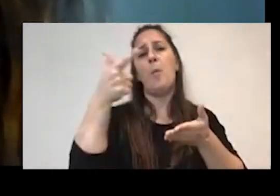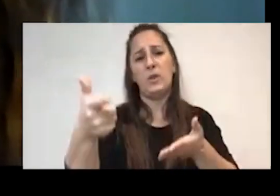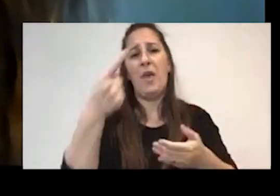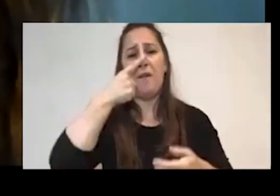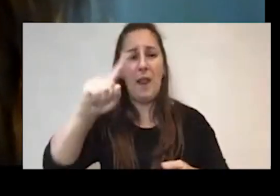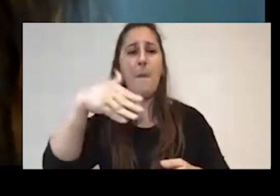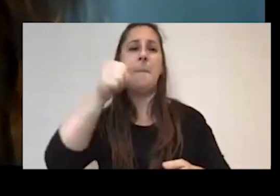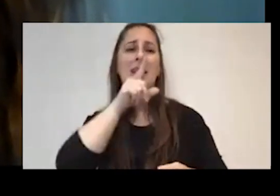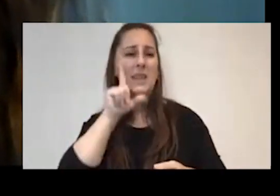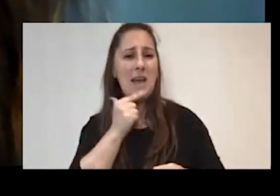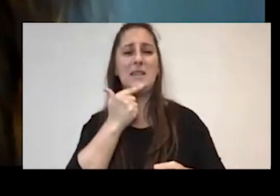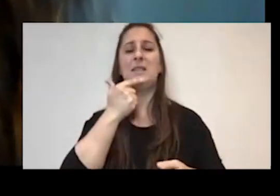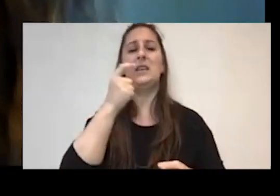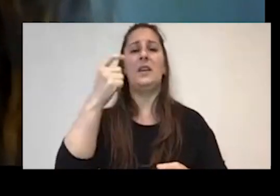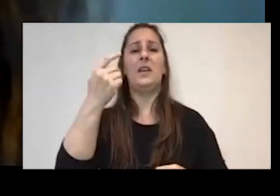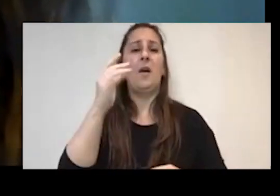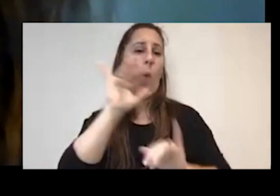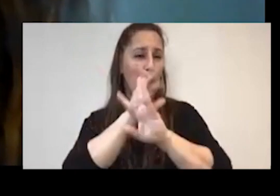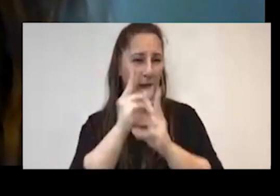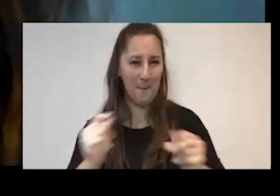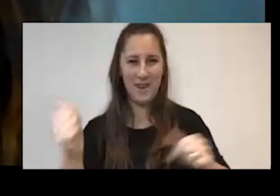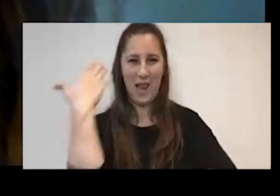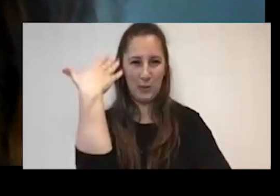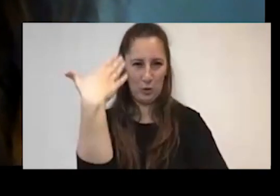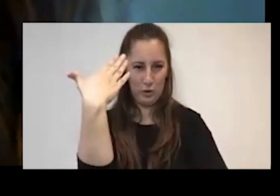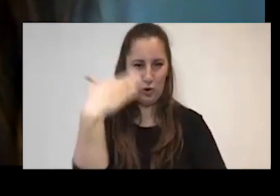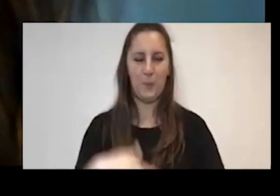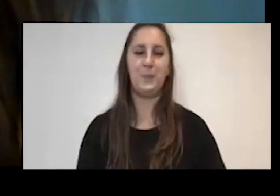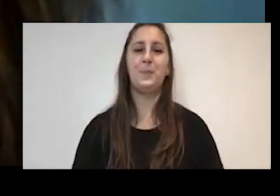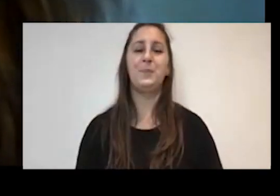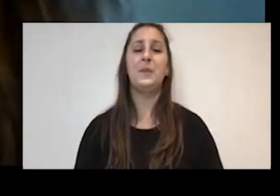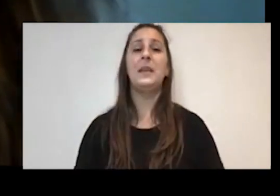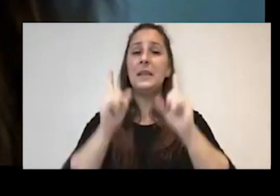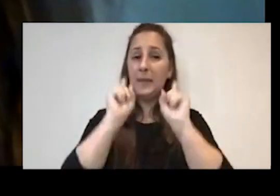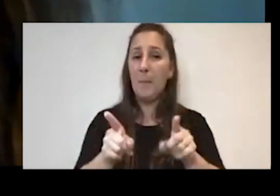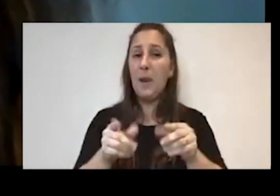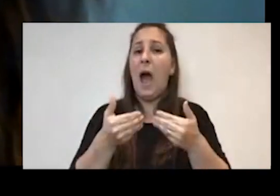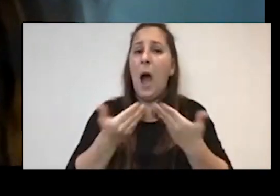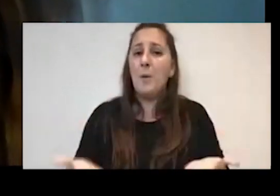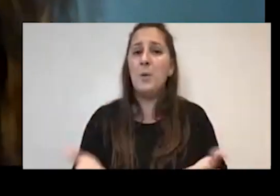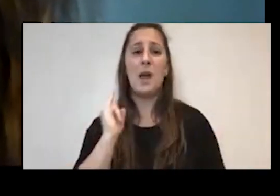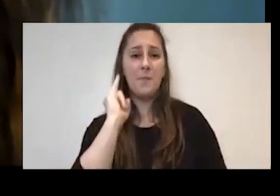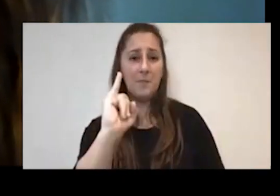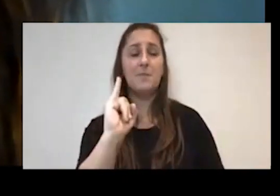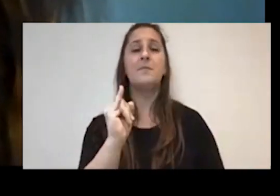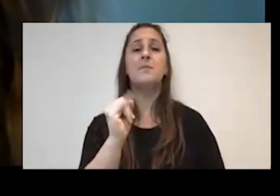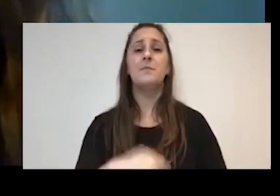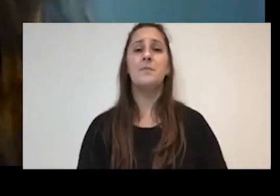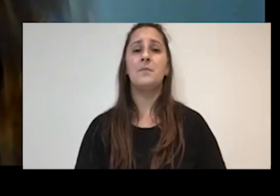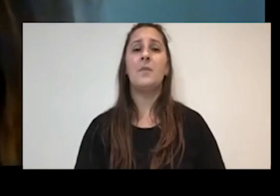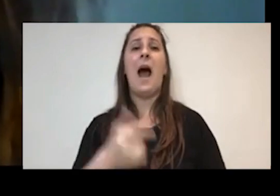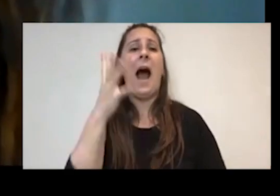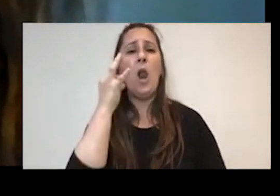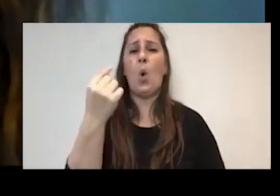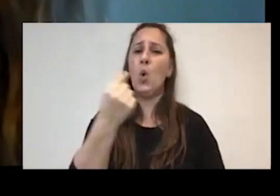Muñoz para ser evacuadas al finalizar la exposición de los profesionales. Asimismo, también aprovecho para mencionarles que si quedan